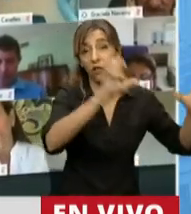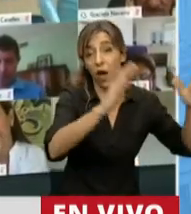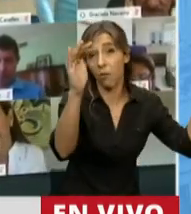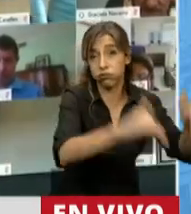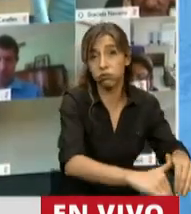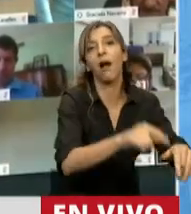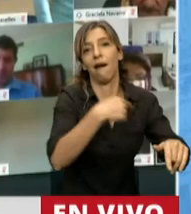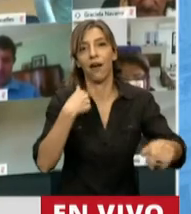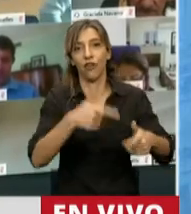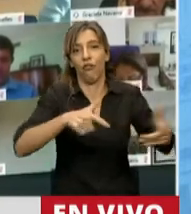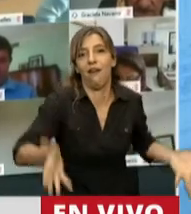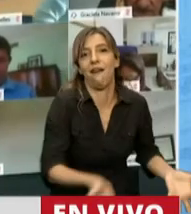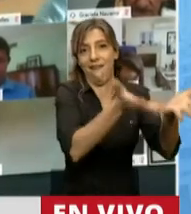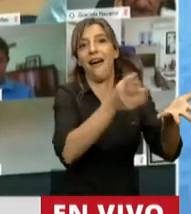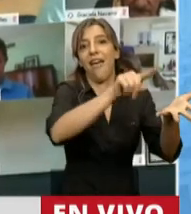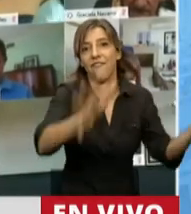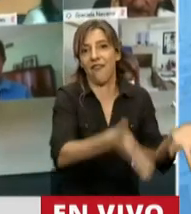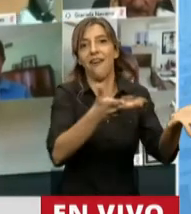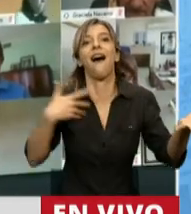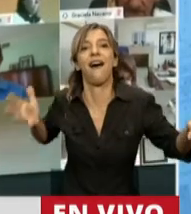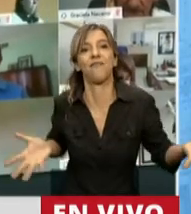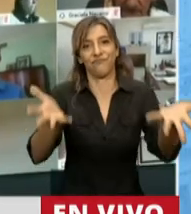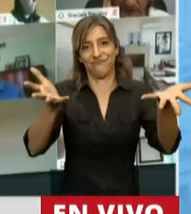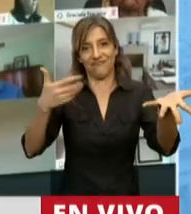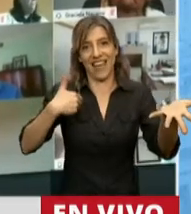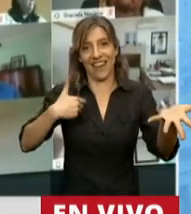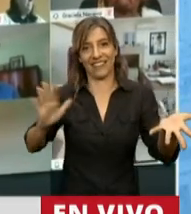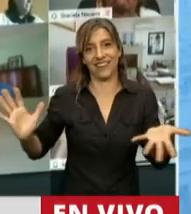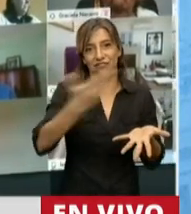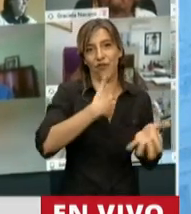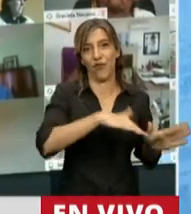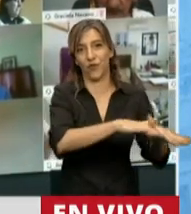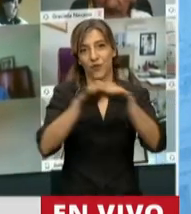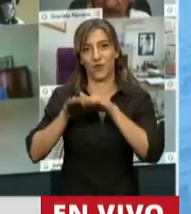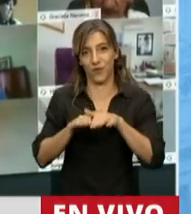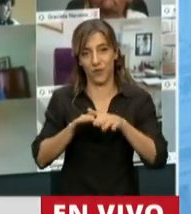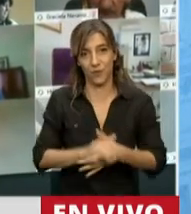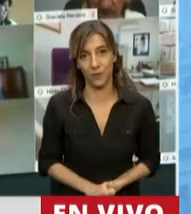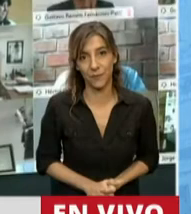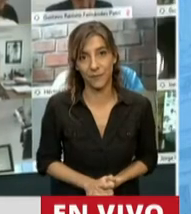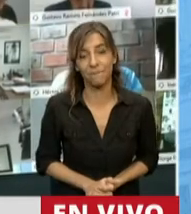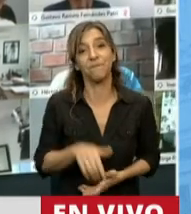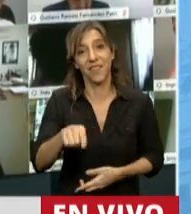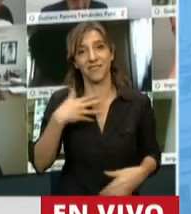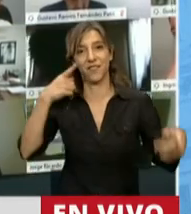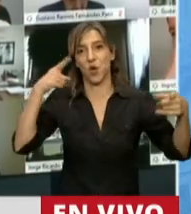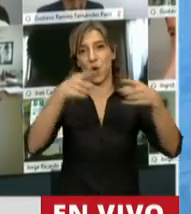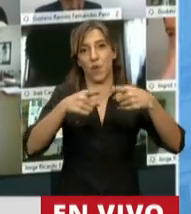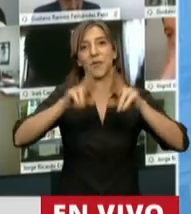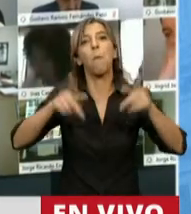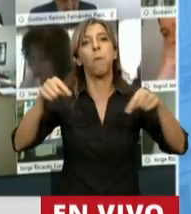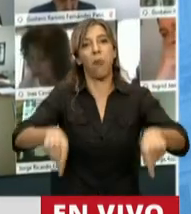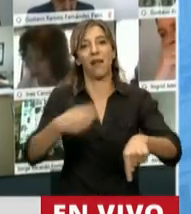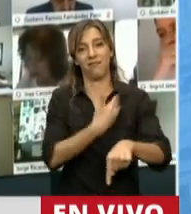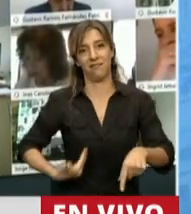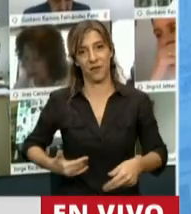objetivo va a ser poner la Argentina de pie y, como dijo el presidente varias veces, reactivar